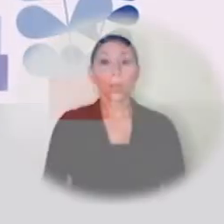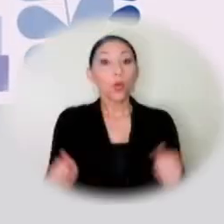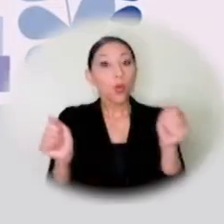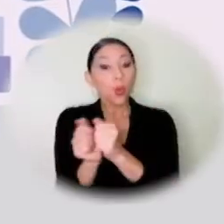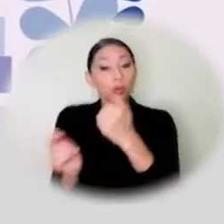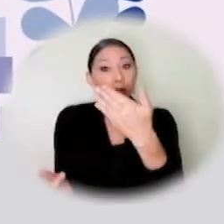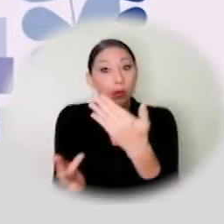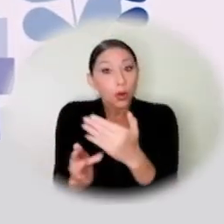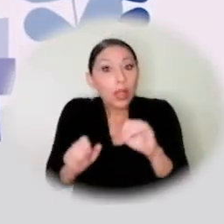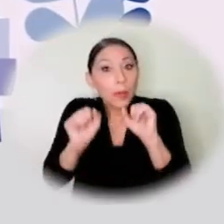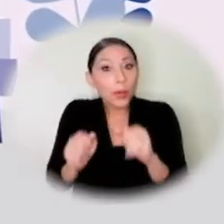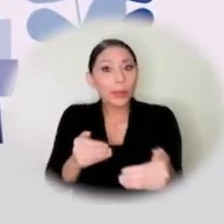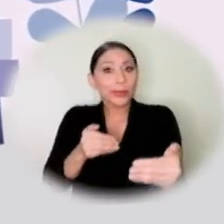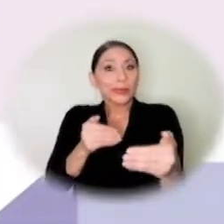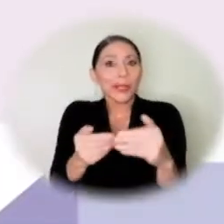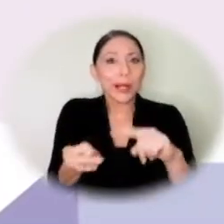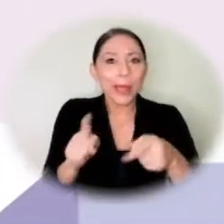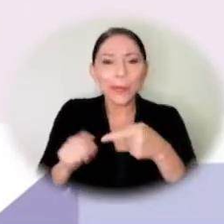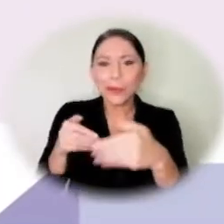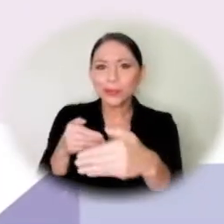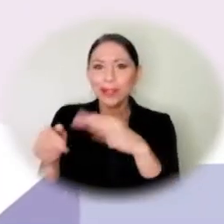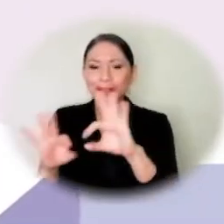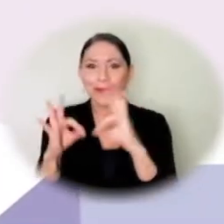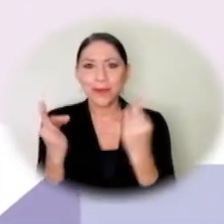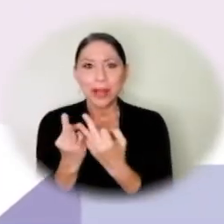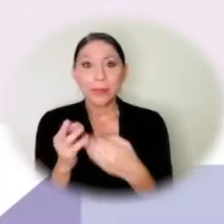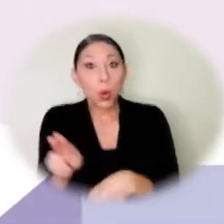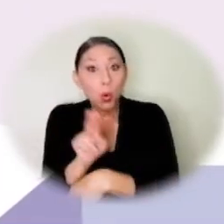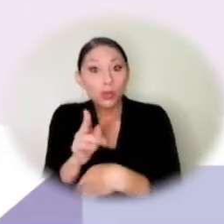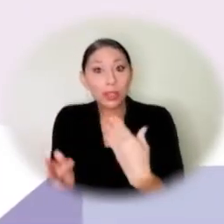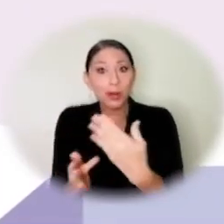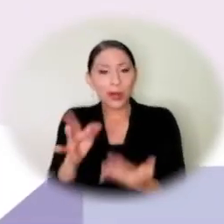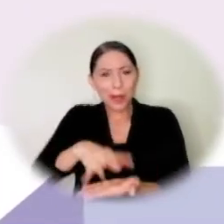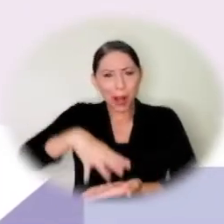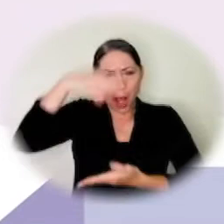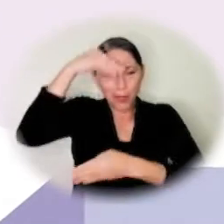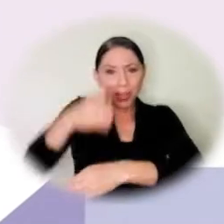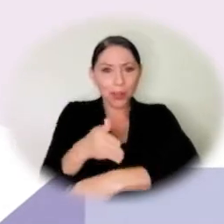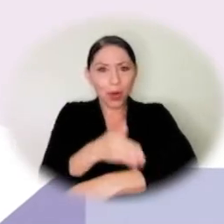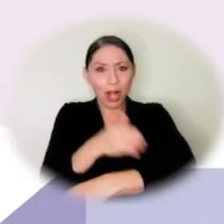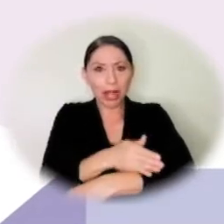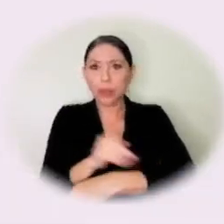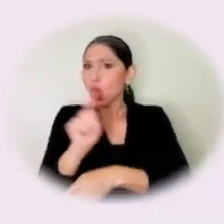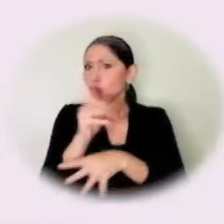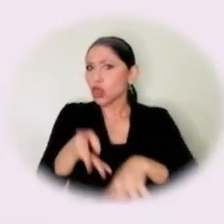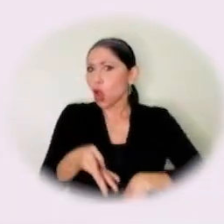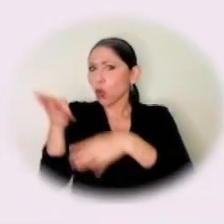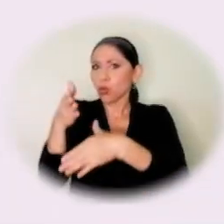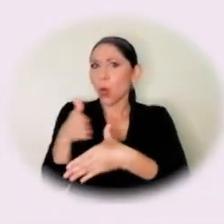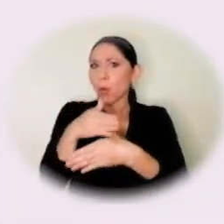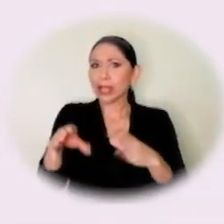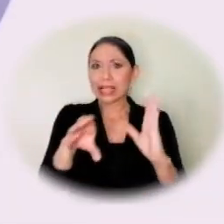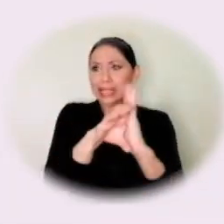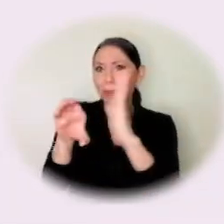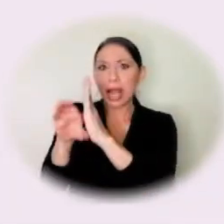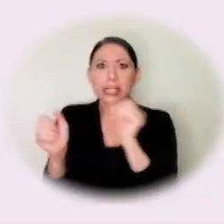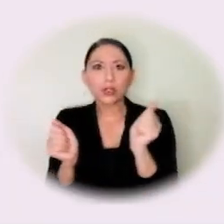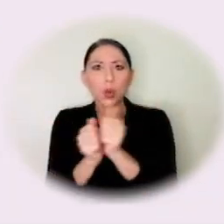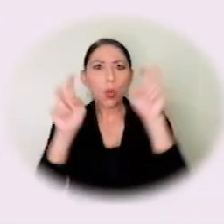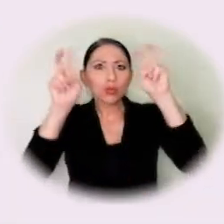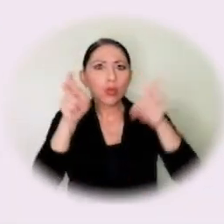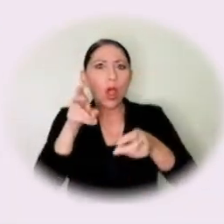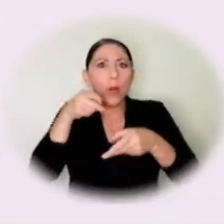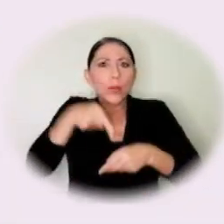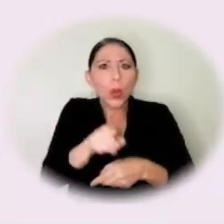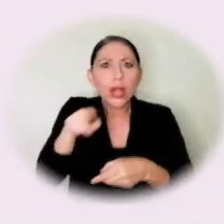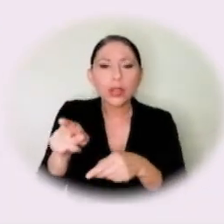Con la tecnología podemos estar cerca de amigos y familia. Úsala para aprender y mejorar. No compartas imágenes con contenido violento, sexual